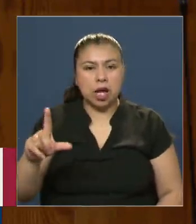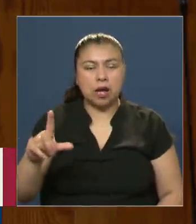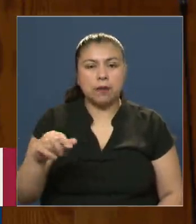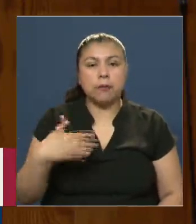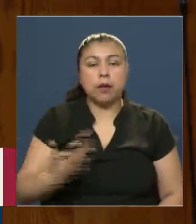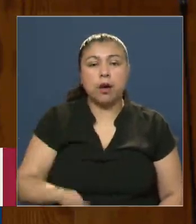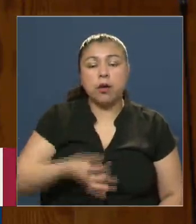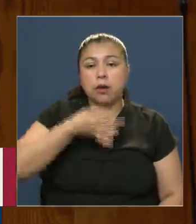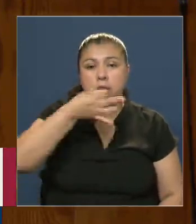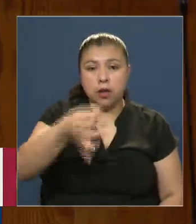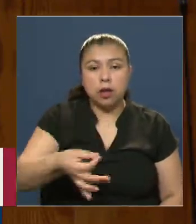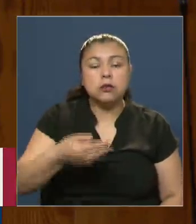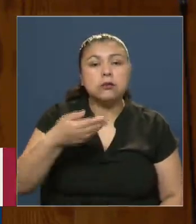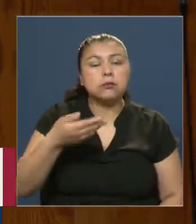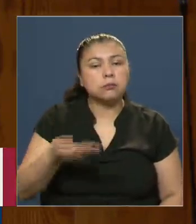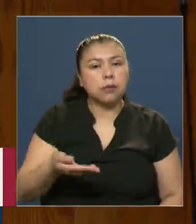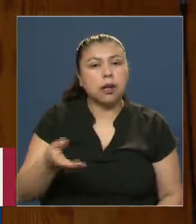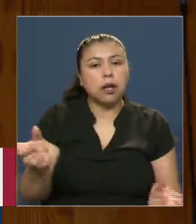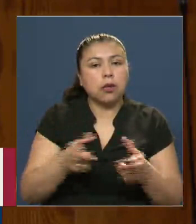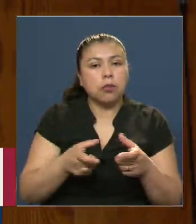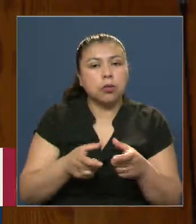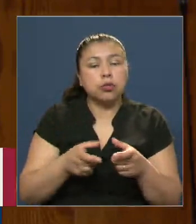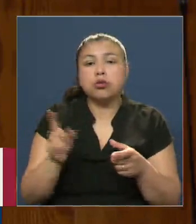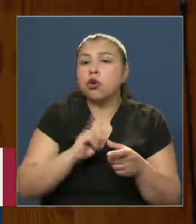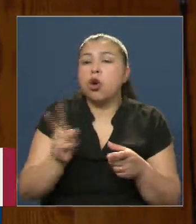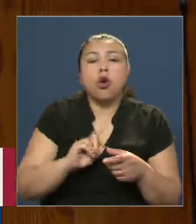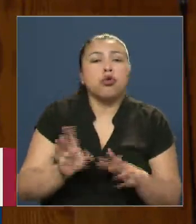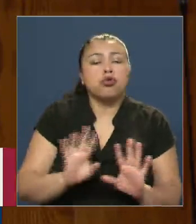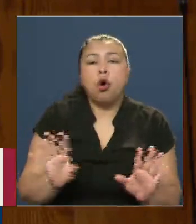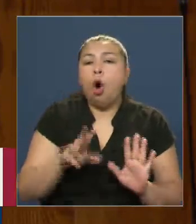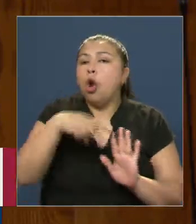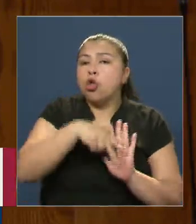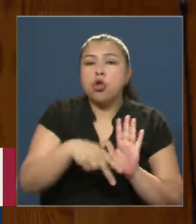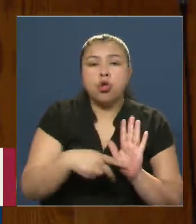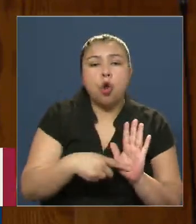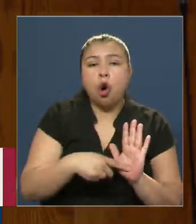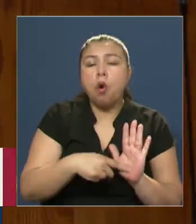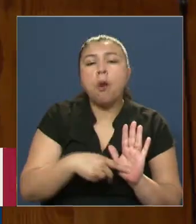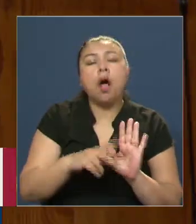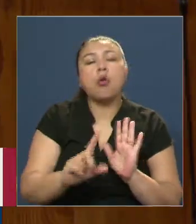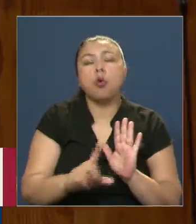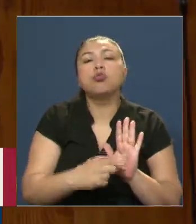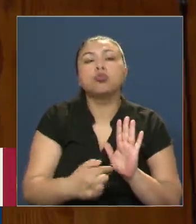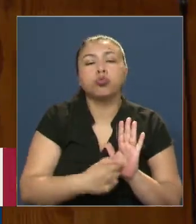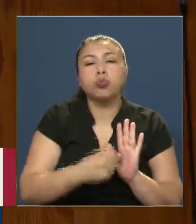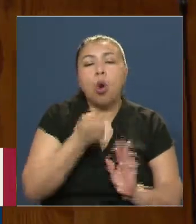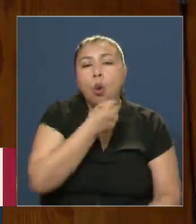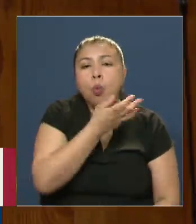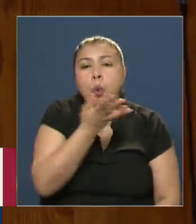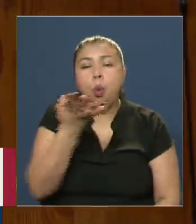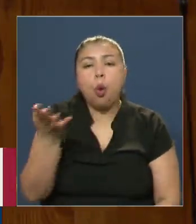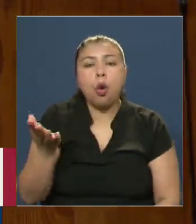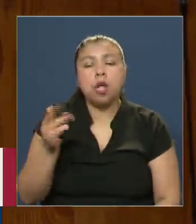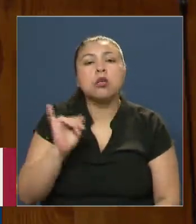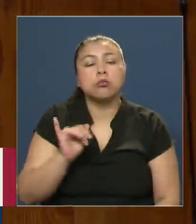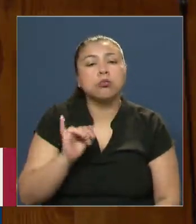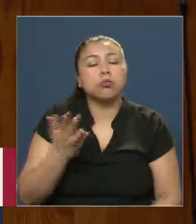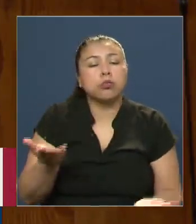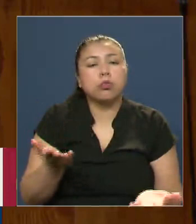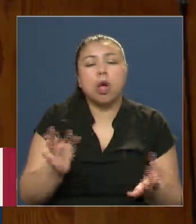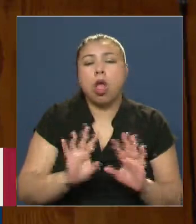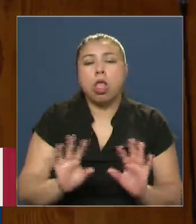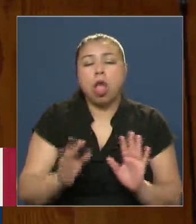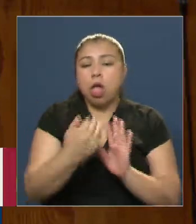hacer presente a mis colegas que la Comisión no calificó como normas de carácter orgánico o de quórum calificado ningún